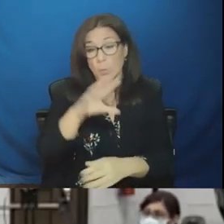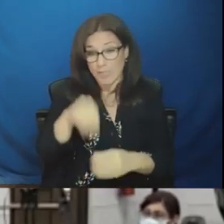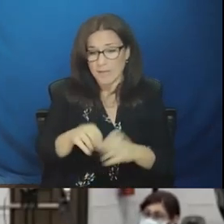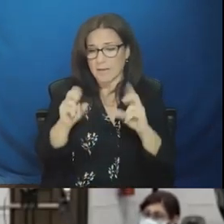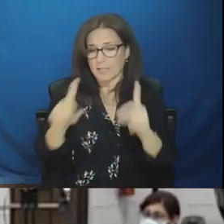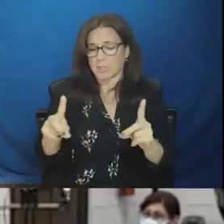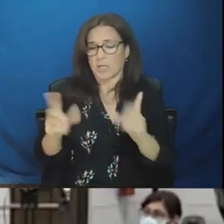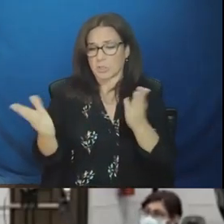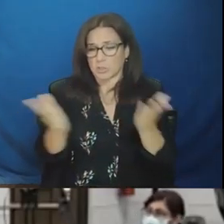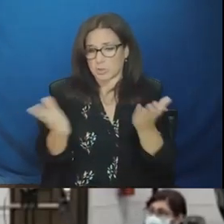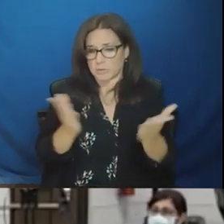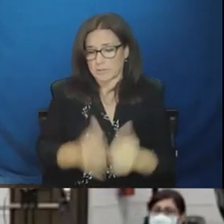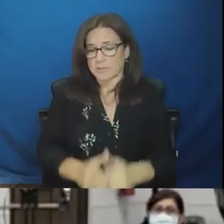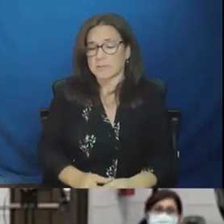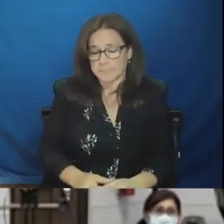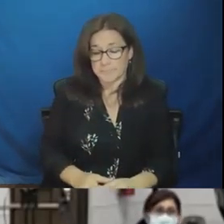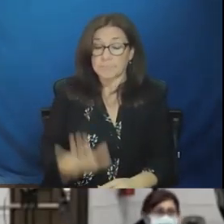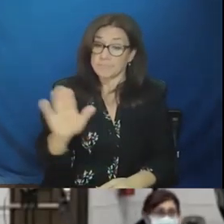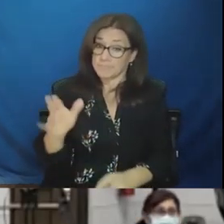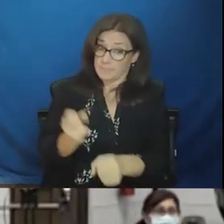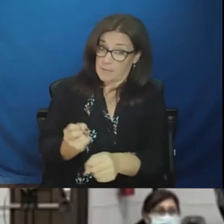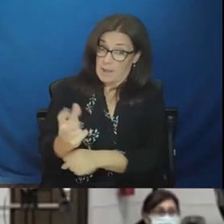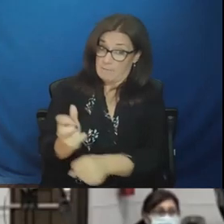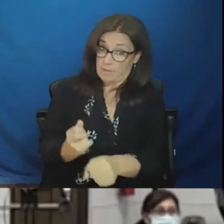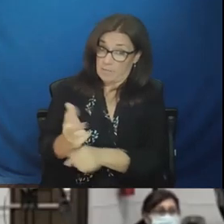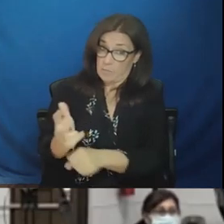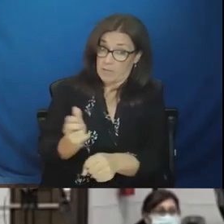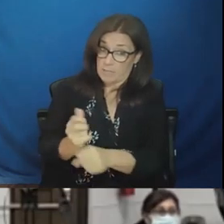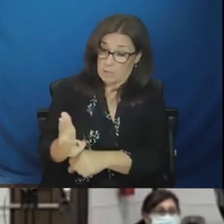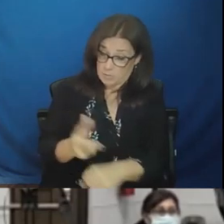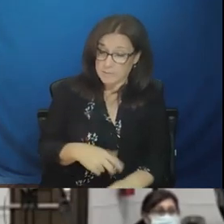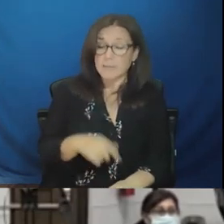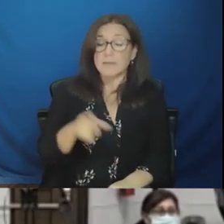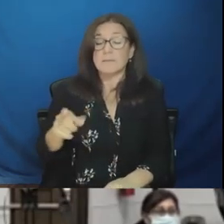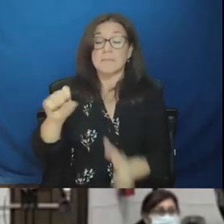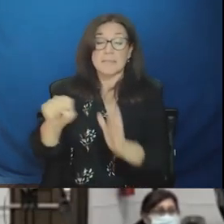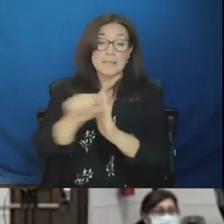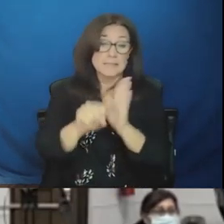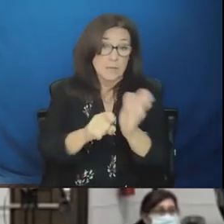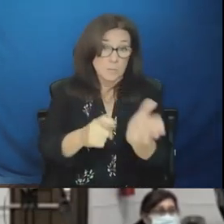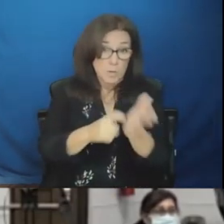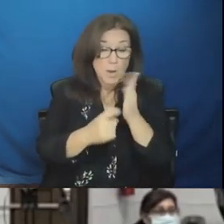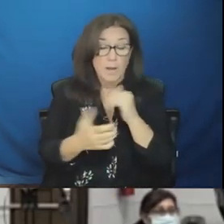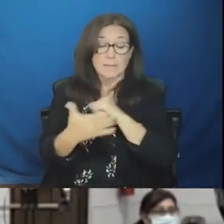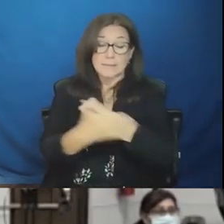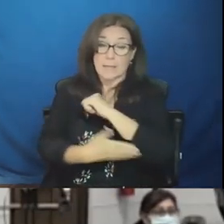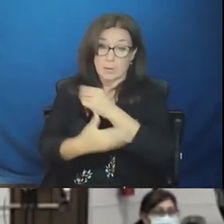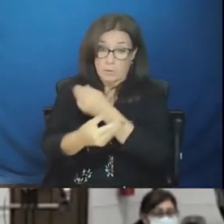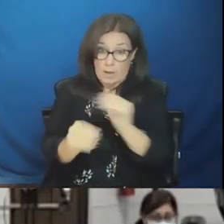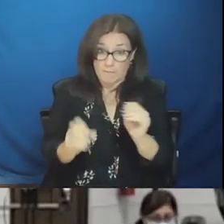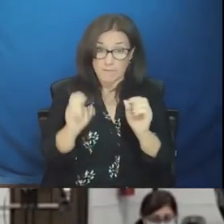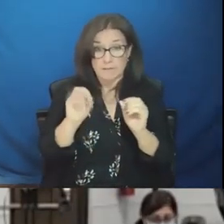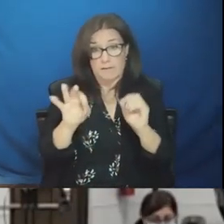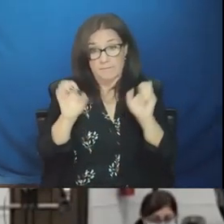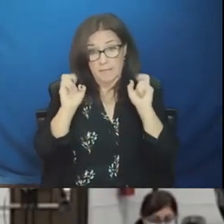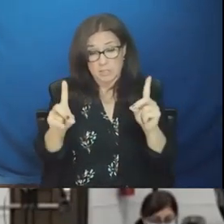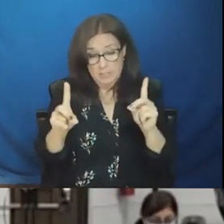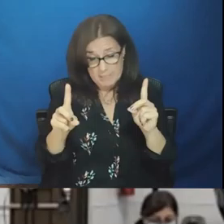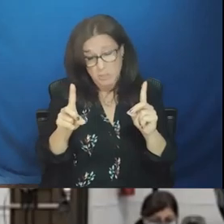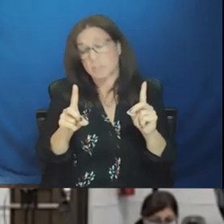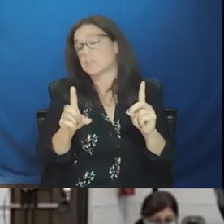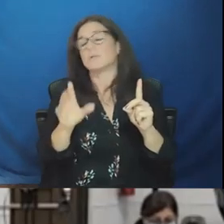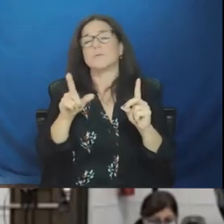oficina de educación del condado aquí de santa barbara cada tres años el estado requiere que